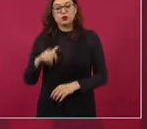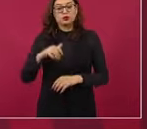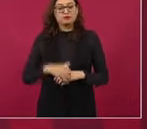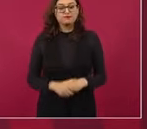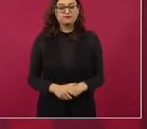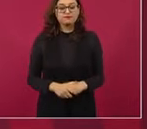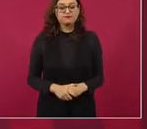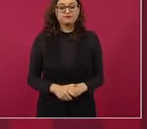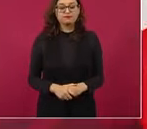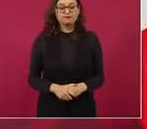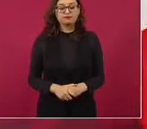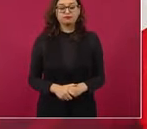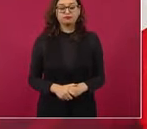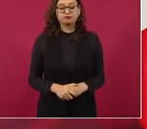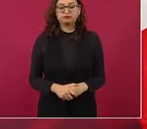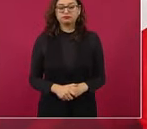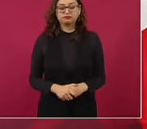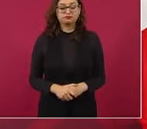y